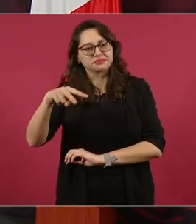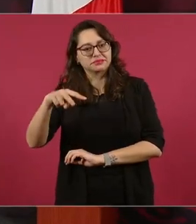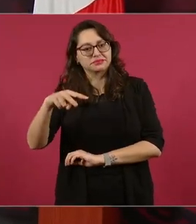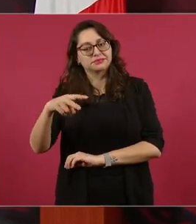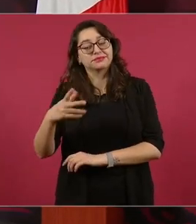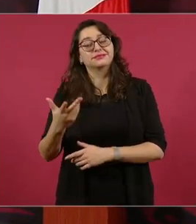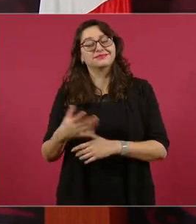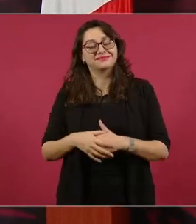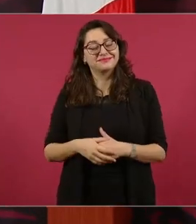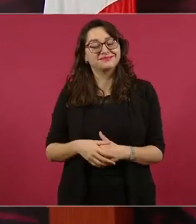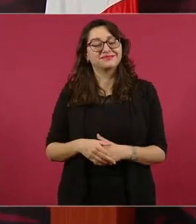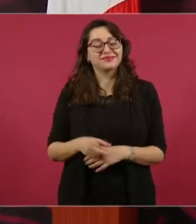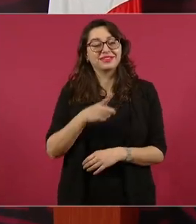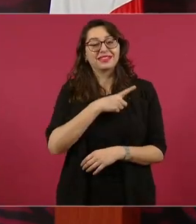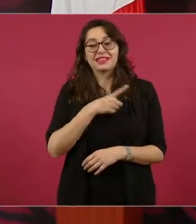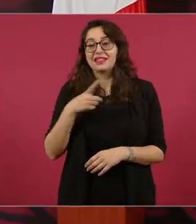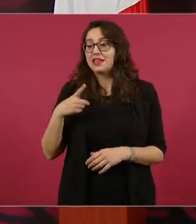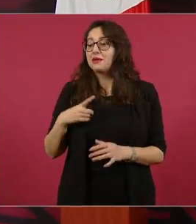cómo